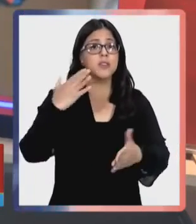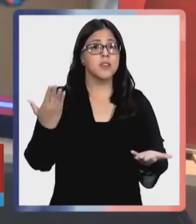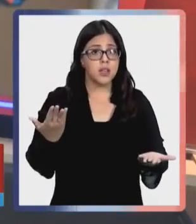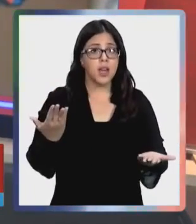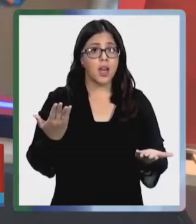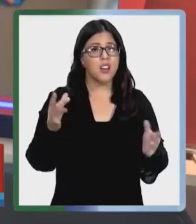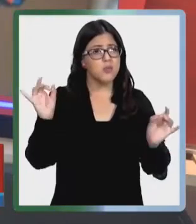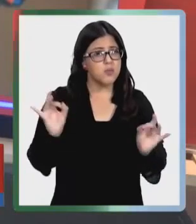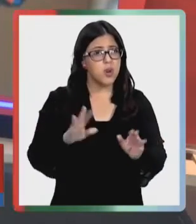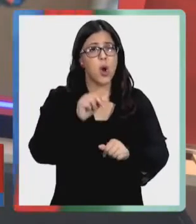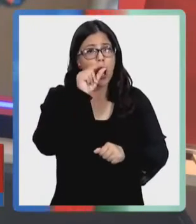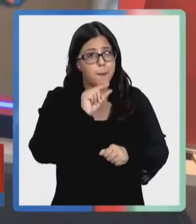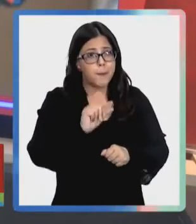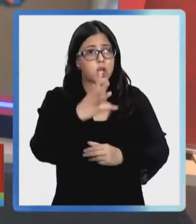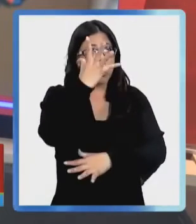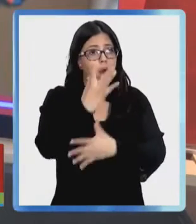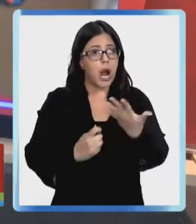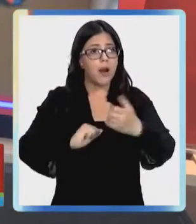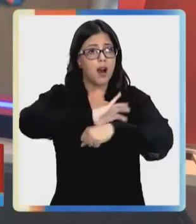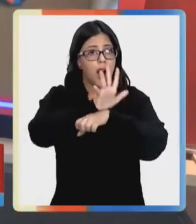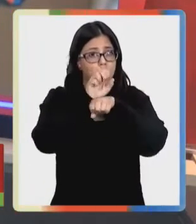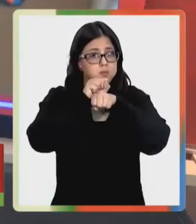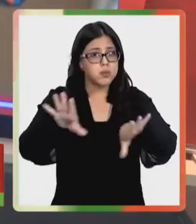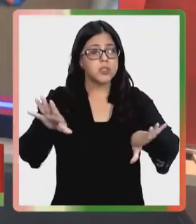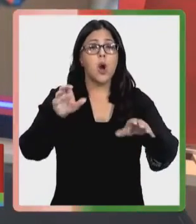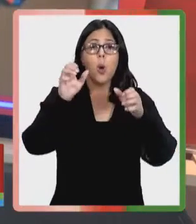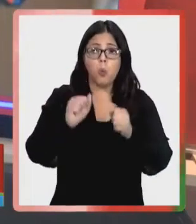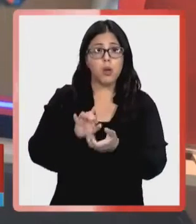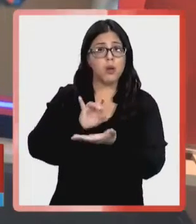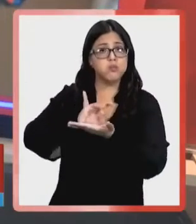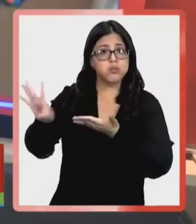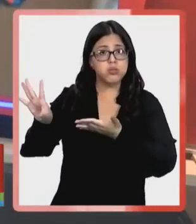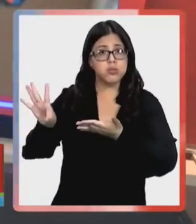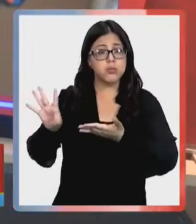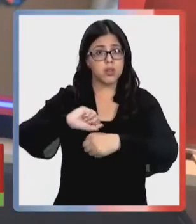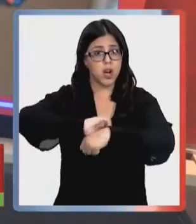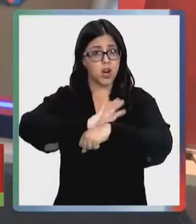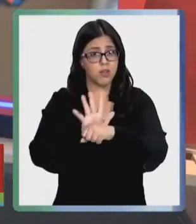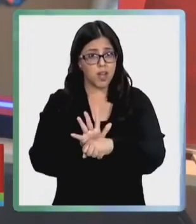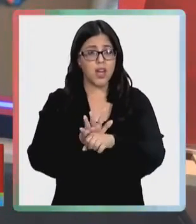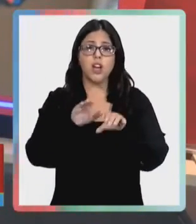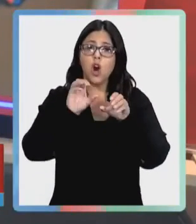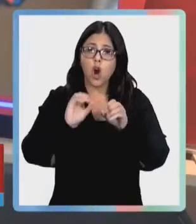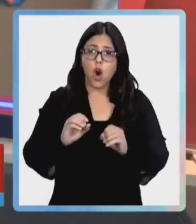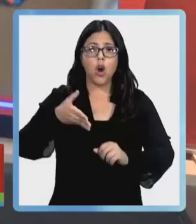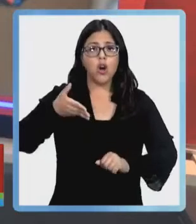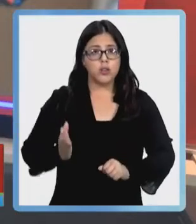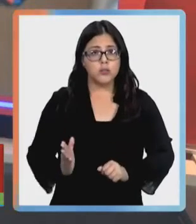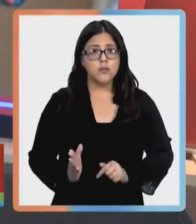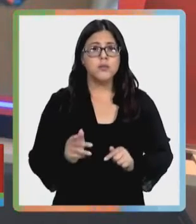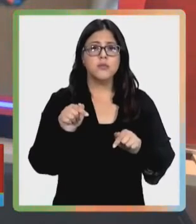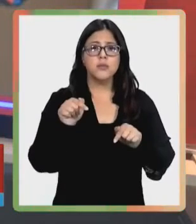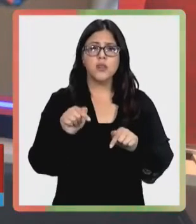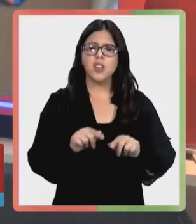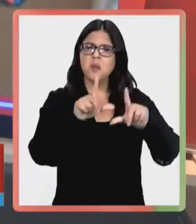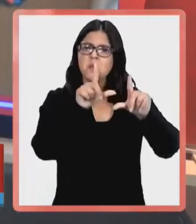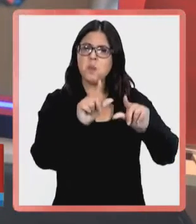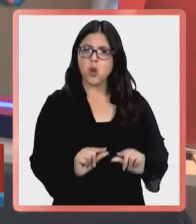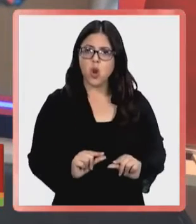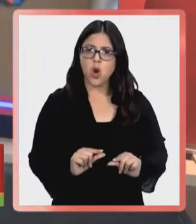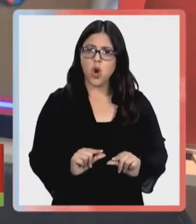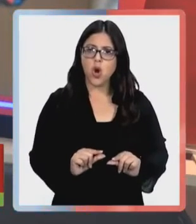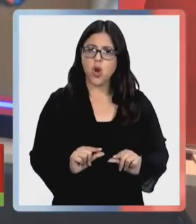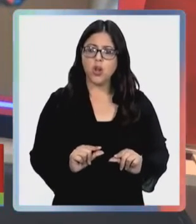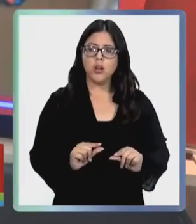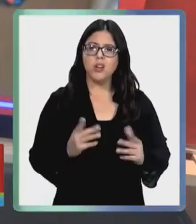prevención significa que estamos cerca del fin de la pandemia. ¿Se podrá erradicar del todo el COVID-19 o seguirá circulando pero